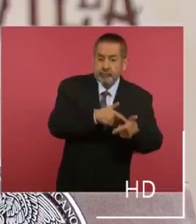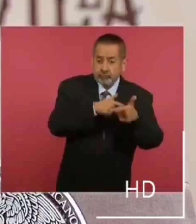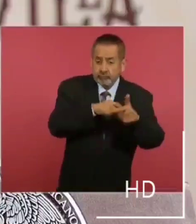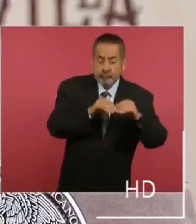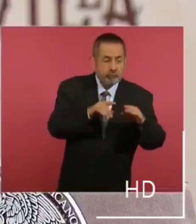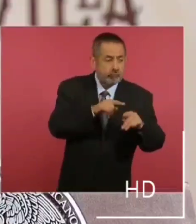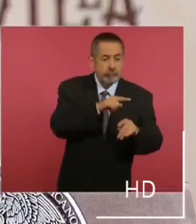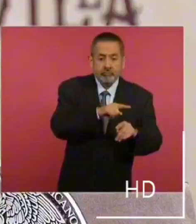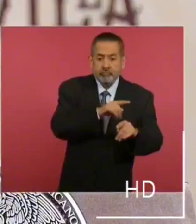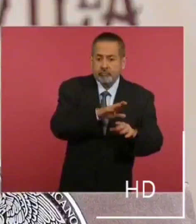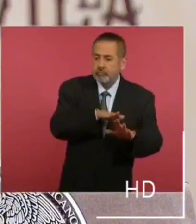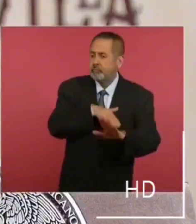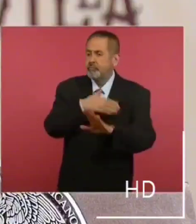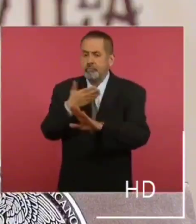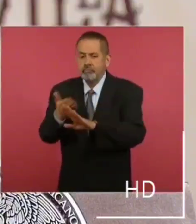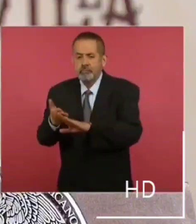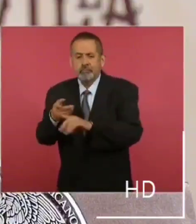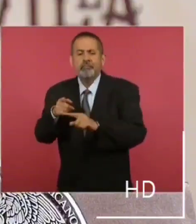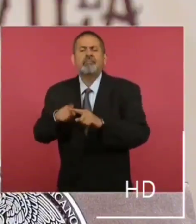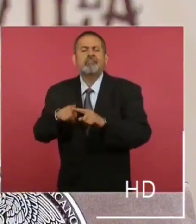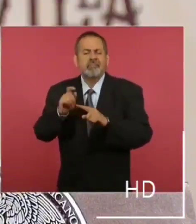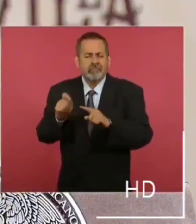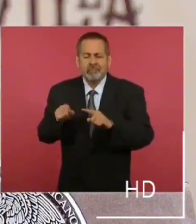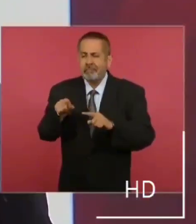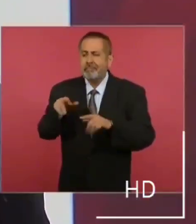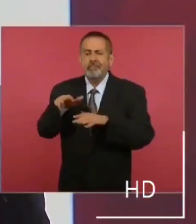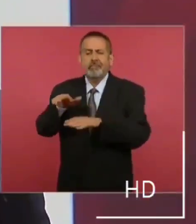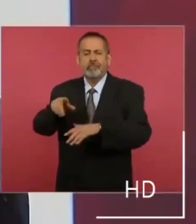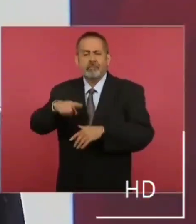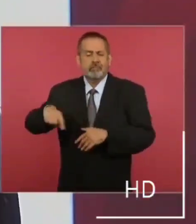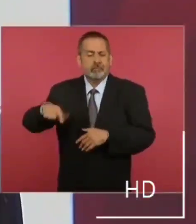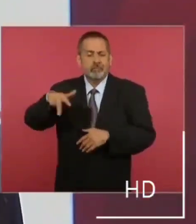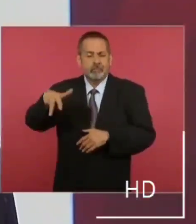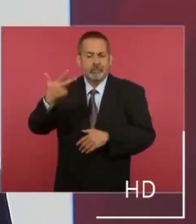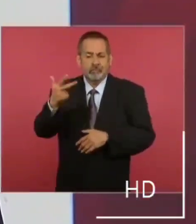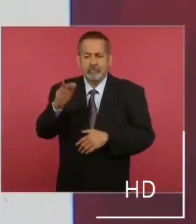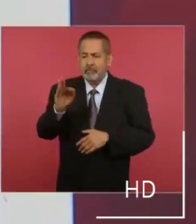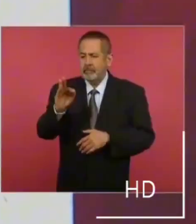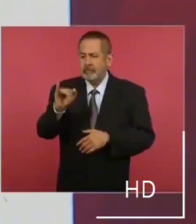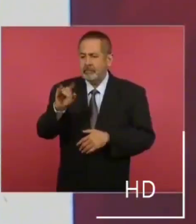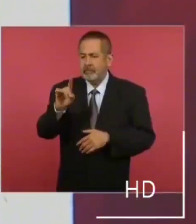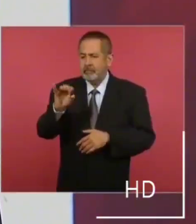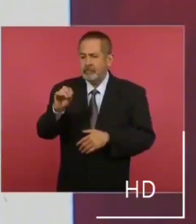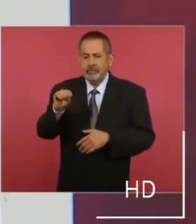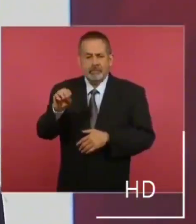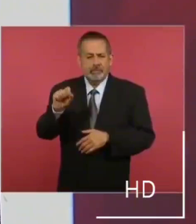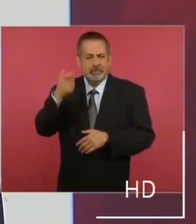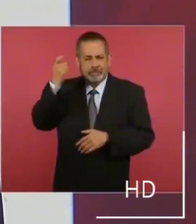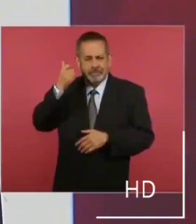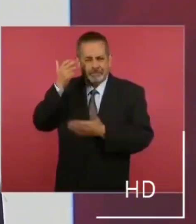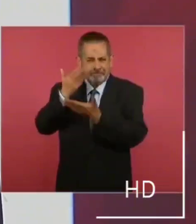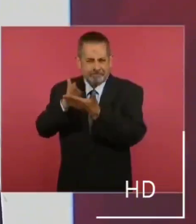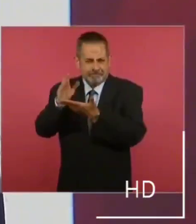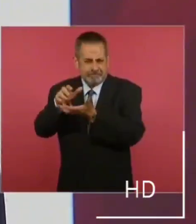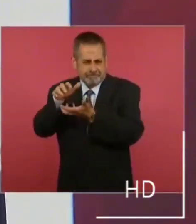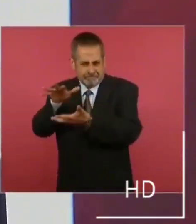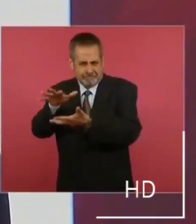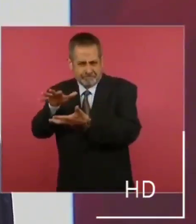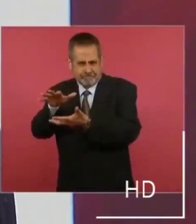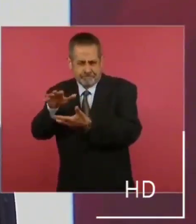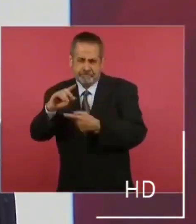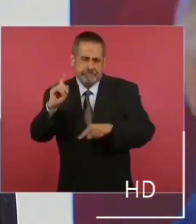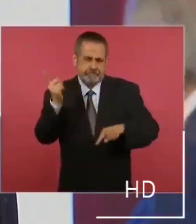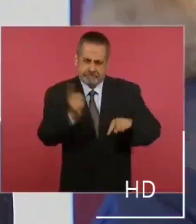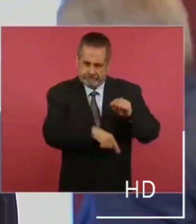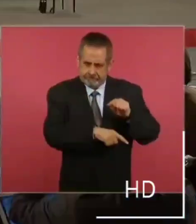contra la cancelación de 13 fideicomisos del Poder Judicial. Como decía al principio de la sección, el